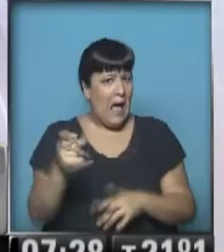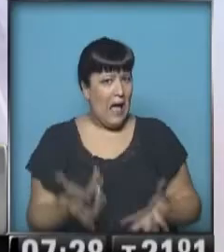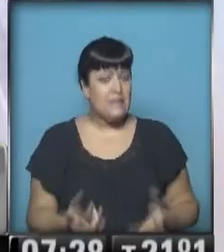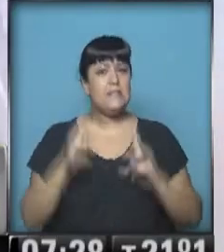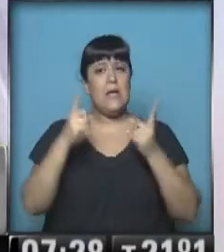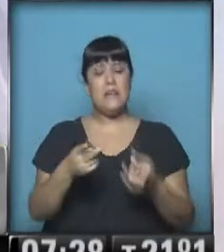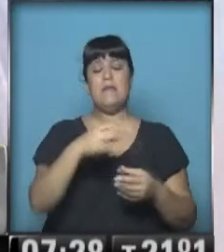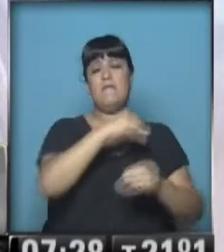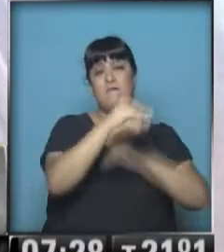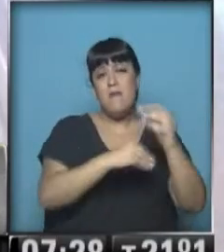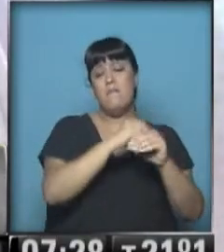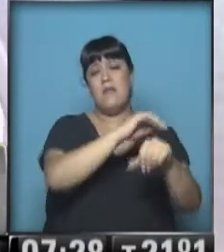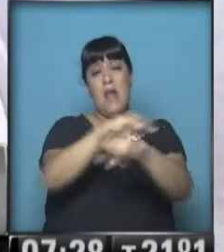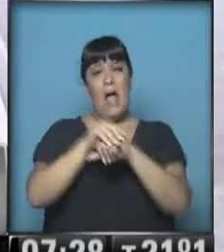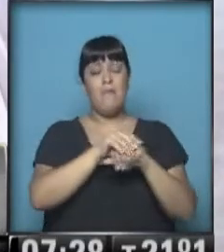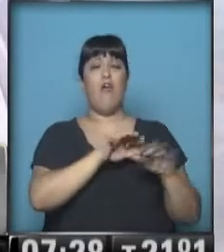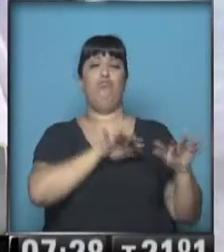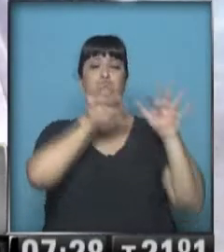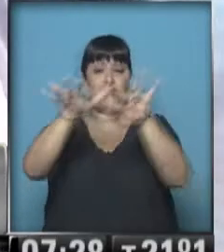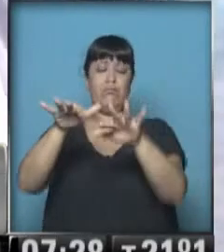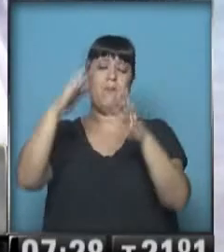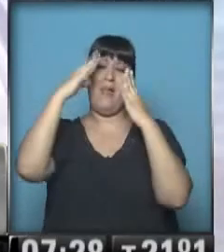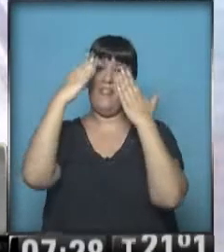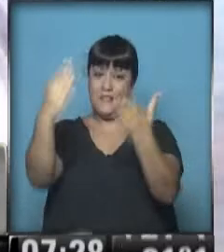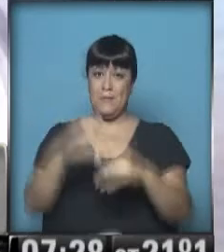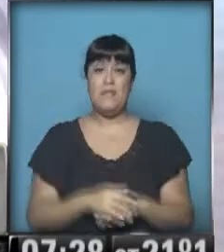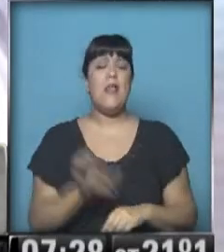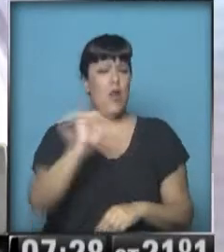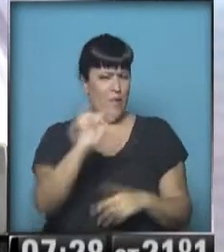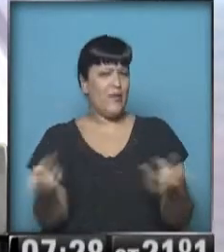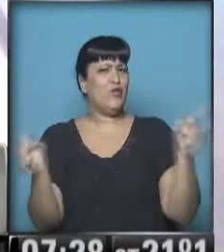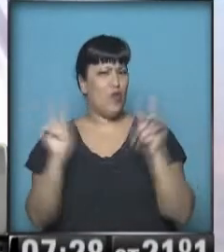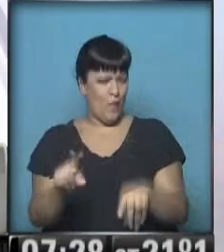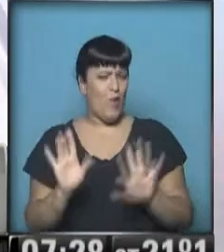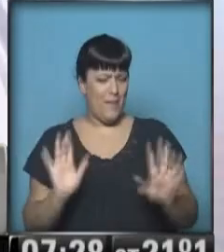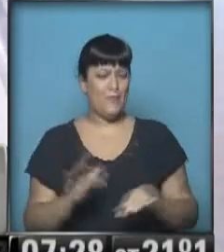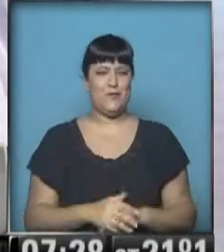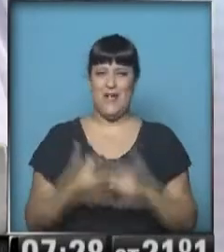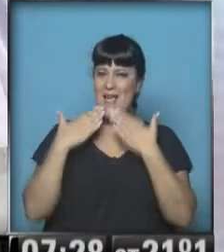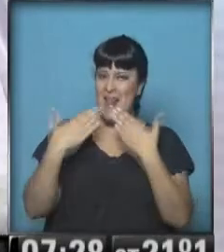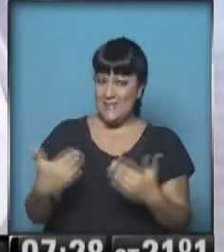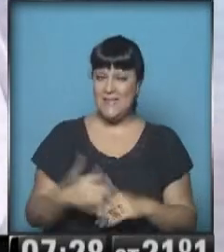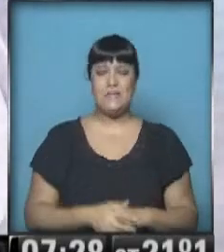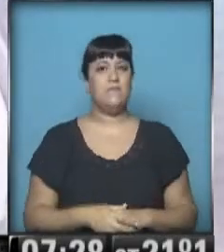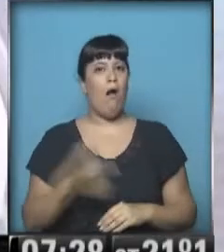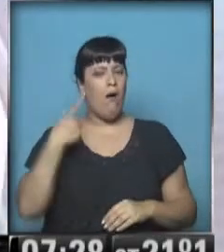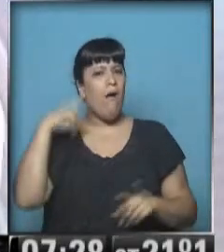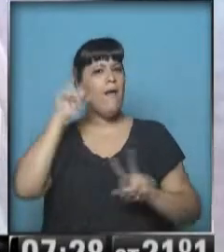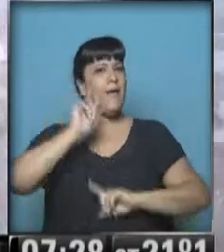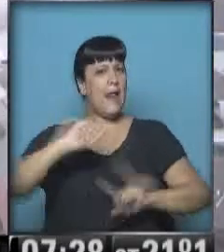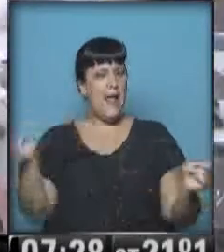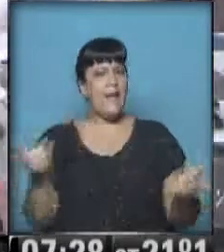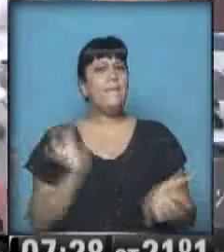sus amigos y familiares finalmente lo despedirán. Vamos a volver con vos, Ariel, más adelante. Gracias. ¿Qué? Qué increíble, Lourdes, ¿no? Lo